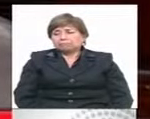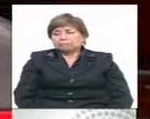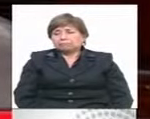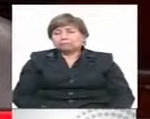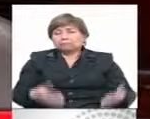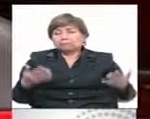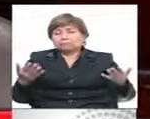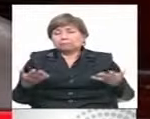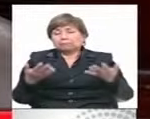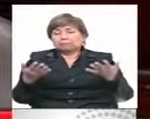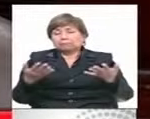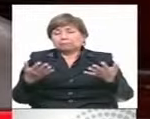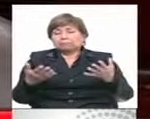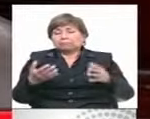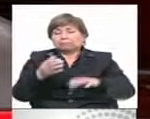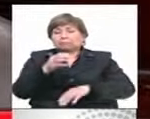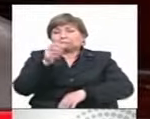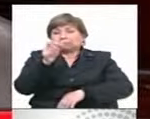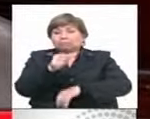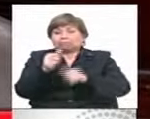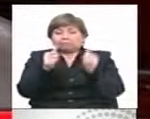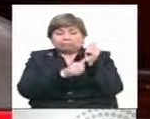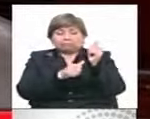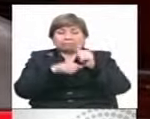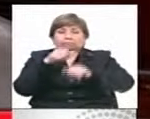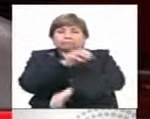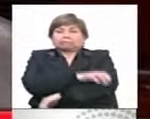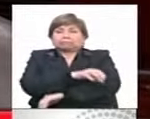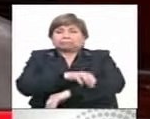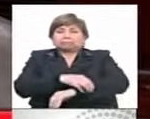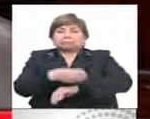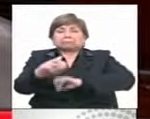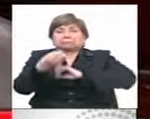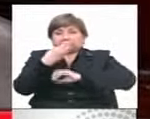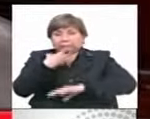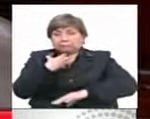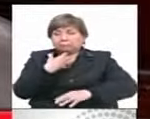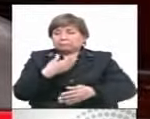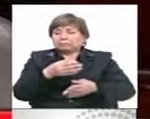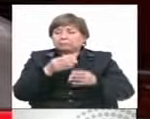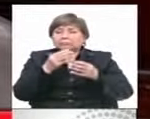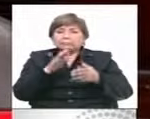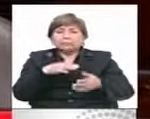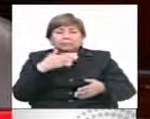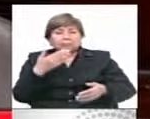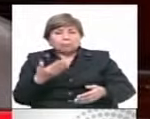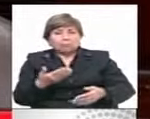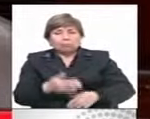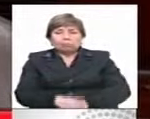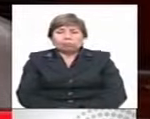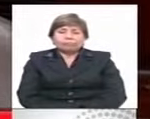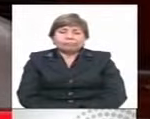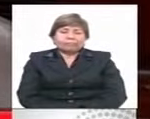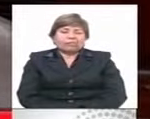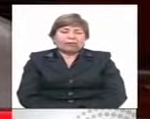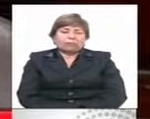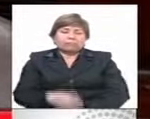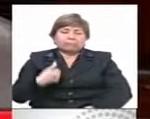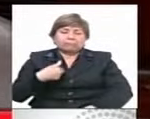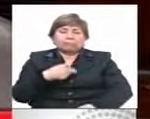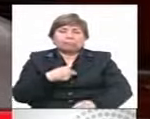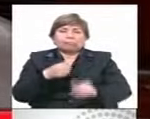Donde los hermanos cajamarquinos me han encomendado que aún nuestros